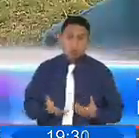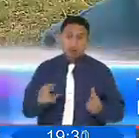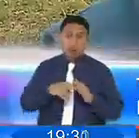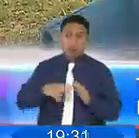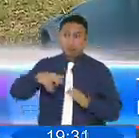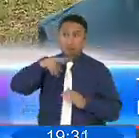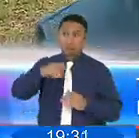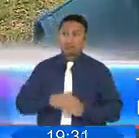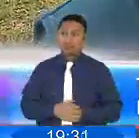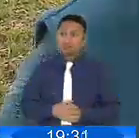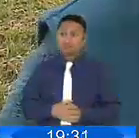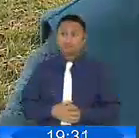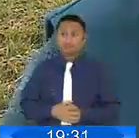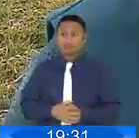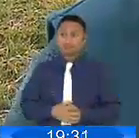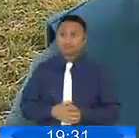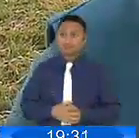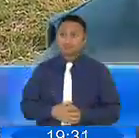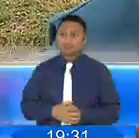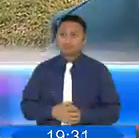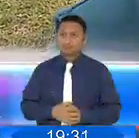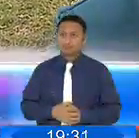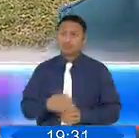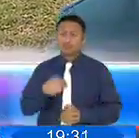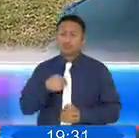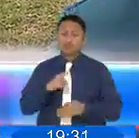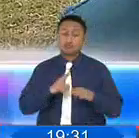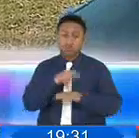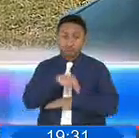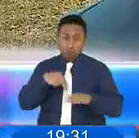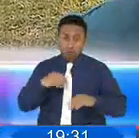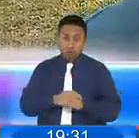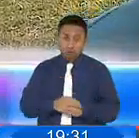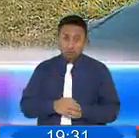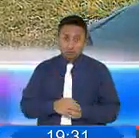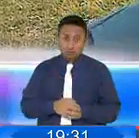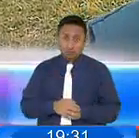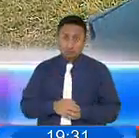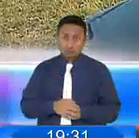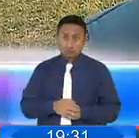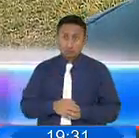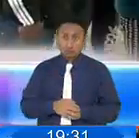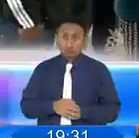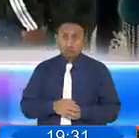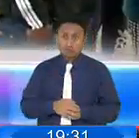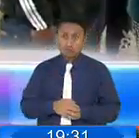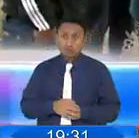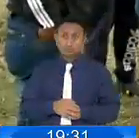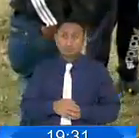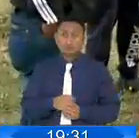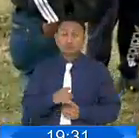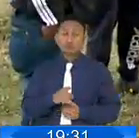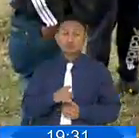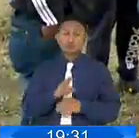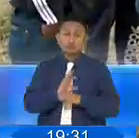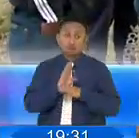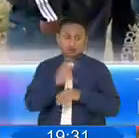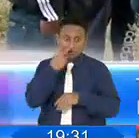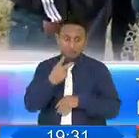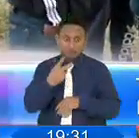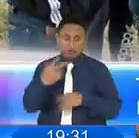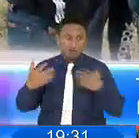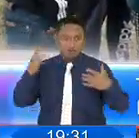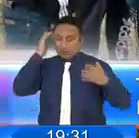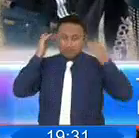salir. Entró para coger a mis nietos y me sale quedando. Los testigos, al ver que se ahogaba